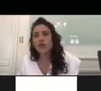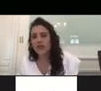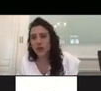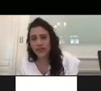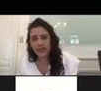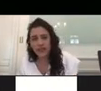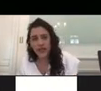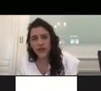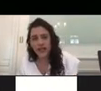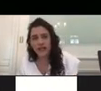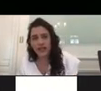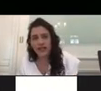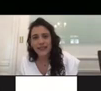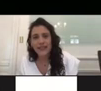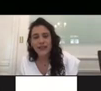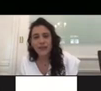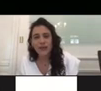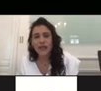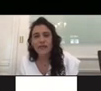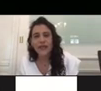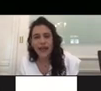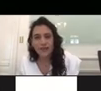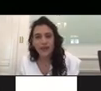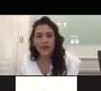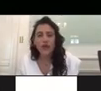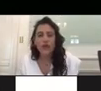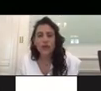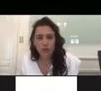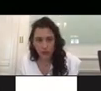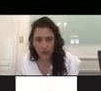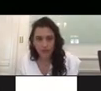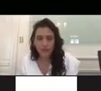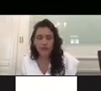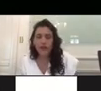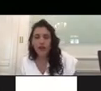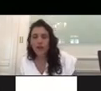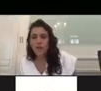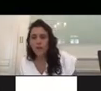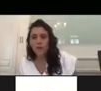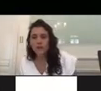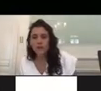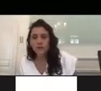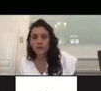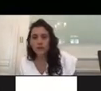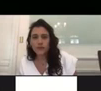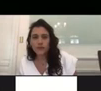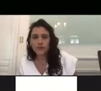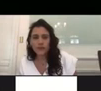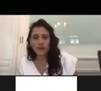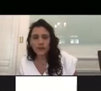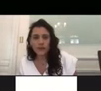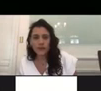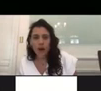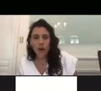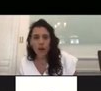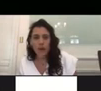y una cantidad de entretenimiento ilimitada para todo tipo de público. Bueno, muchísimas gracias. Yo creo